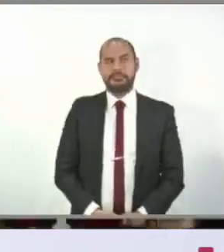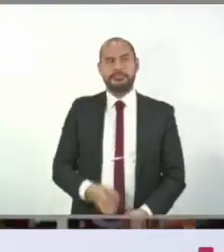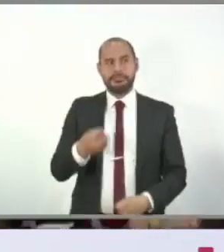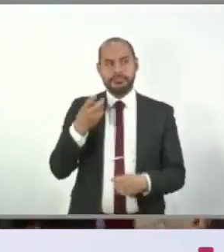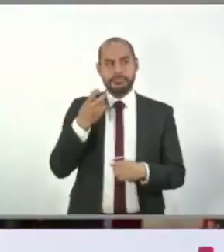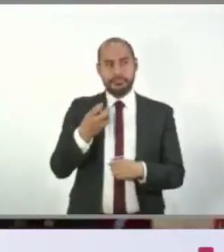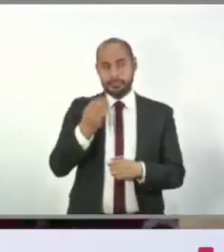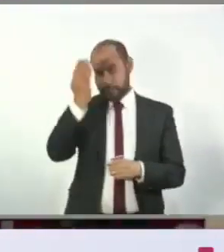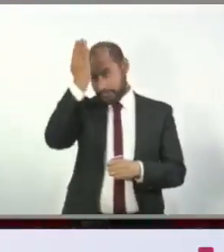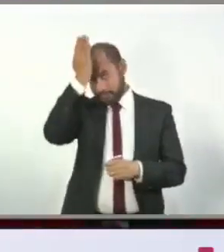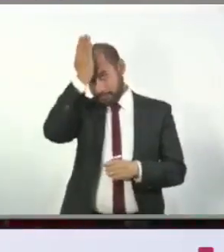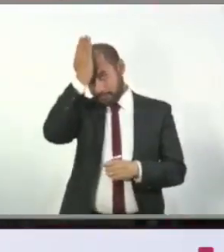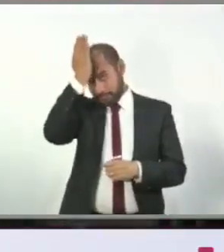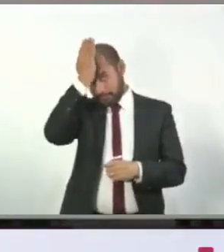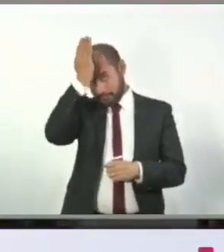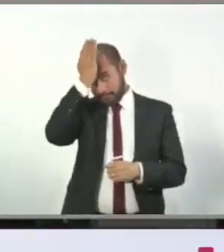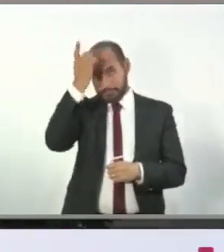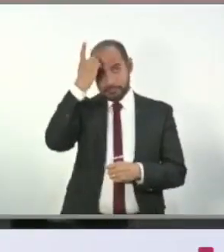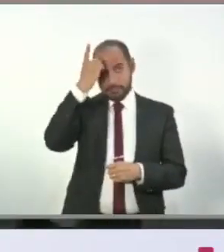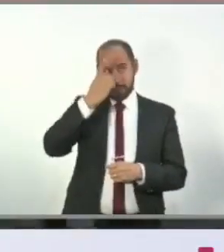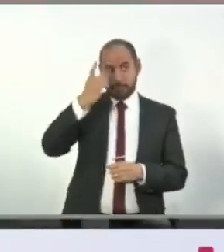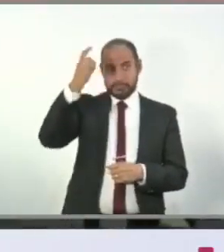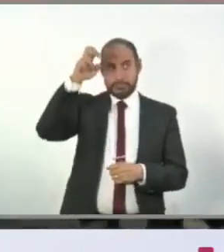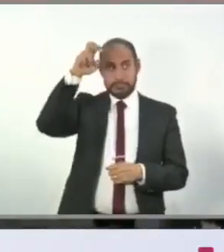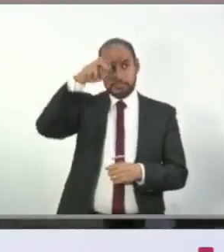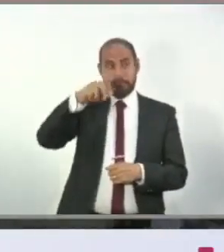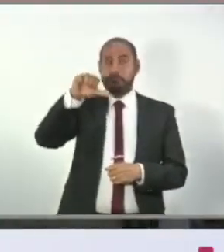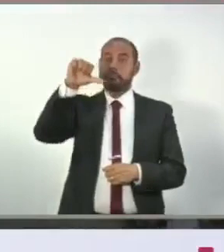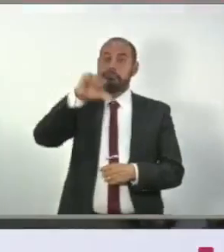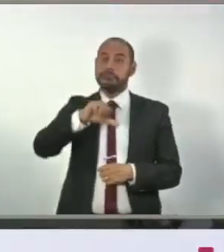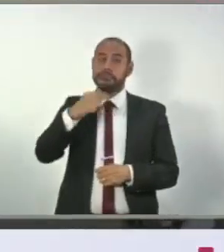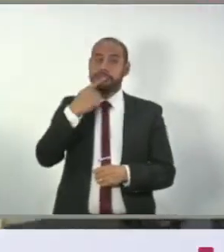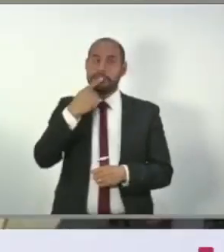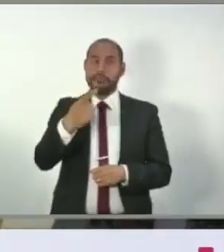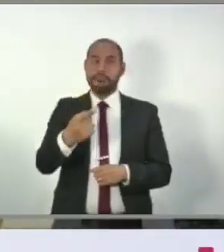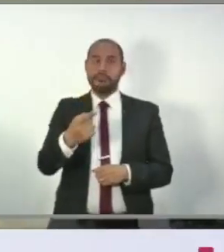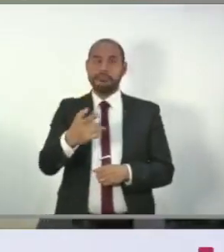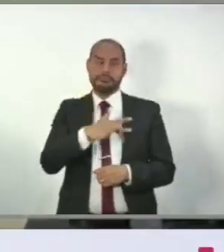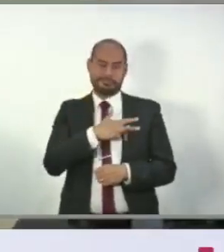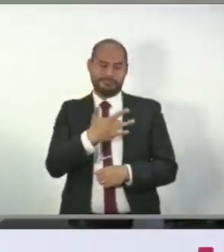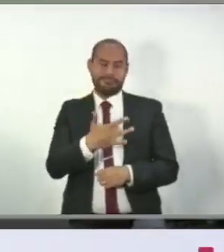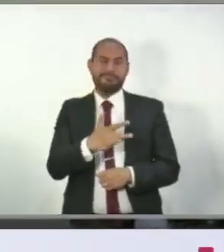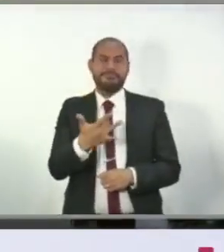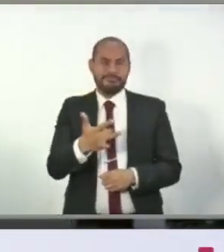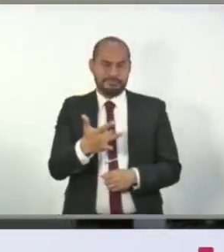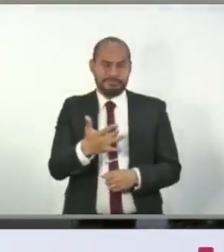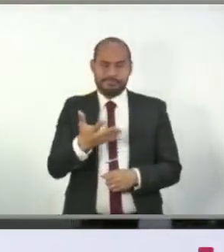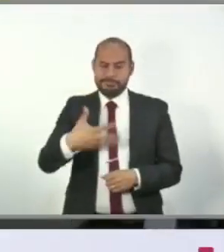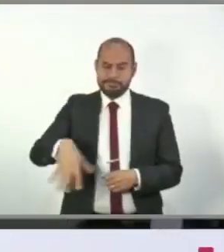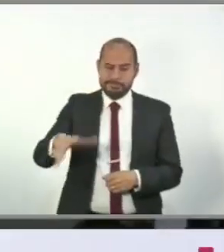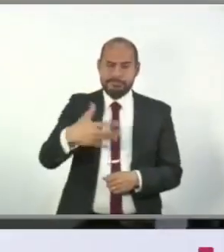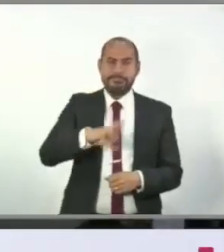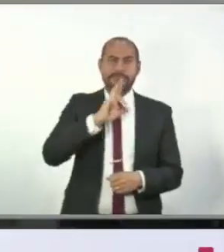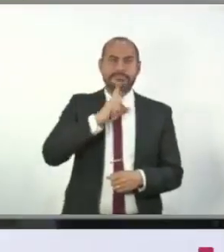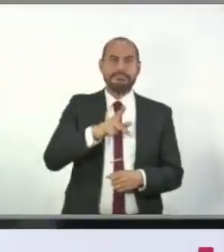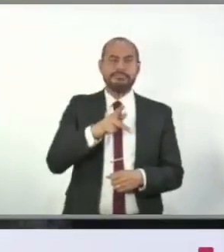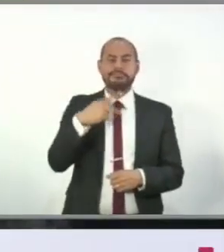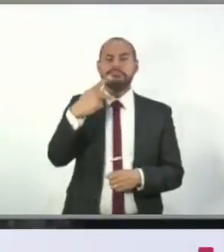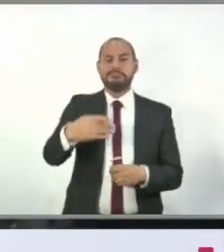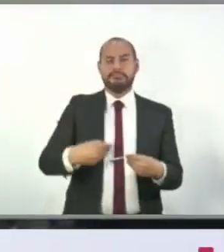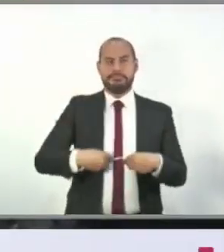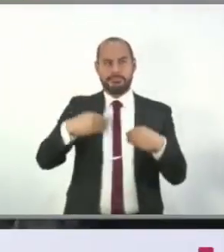El Cordero de Dios que hoy nos dice: enamórate, busca lo mejor en tu